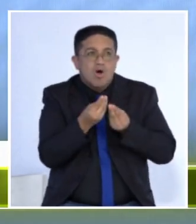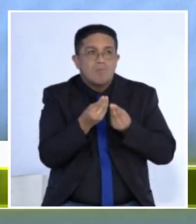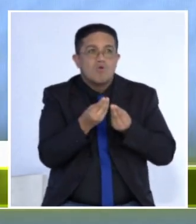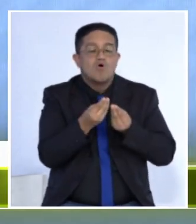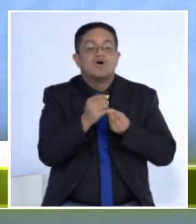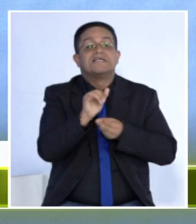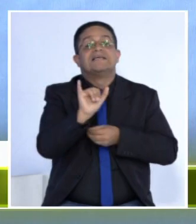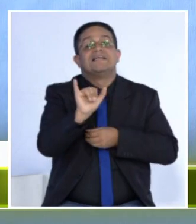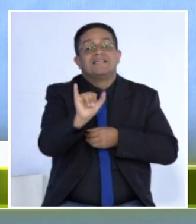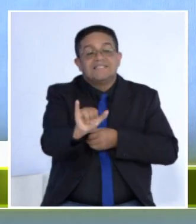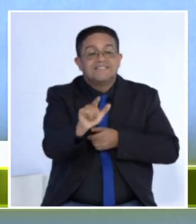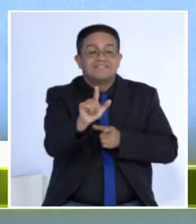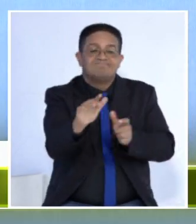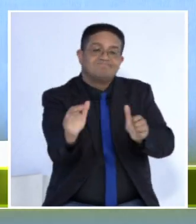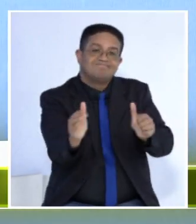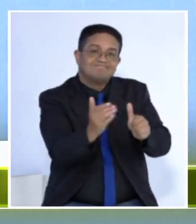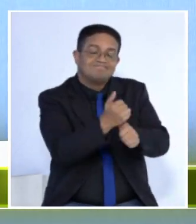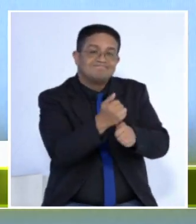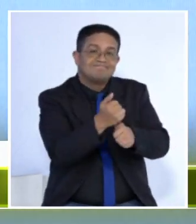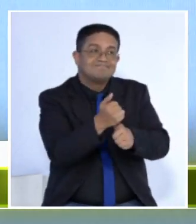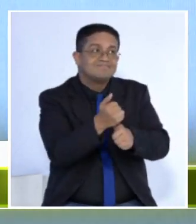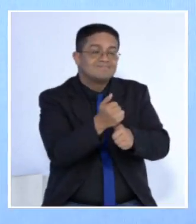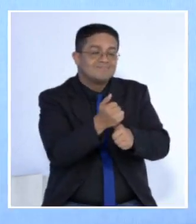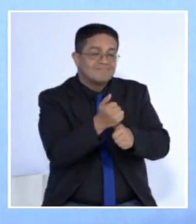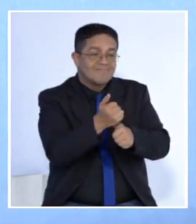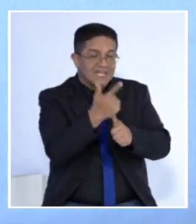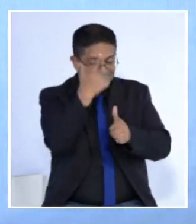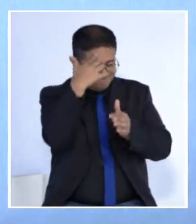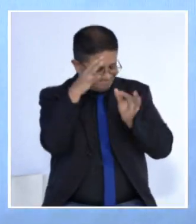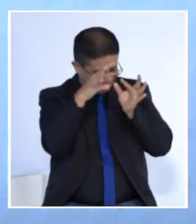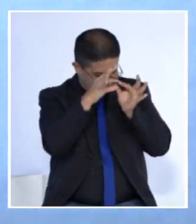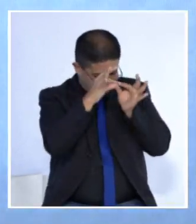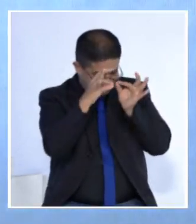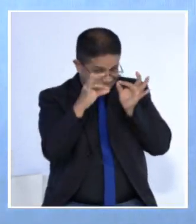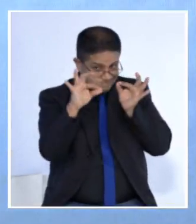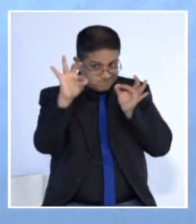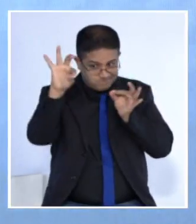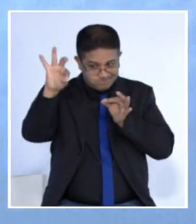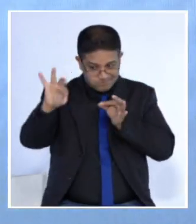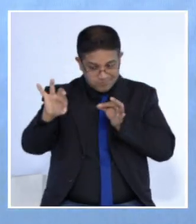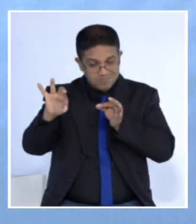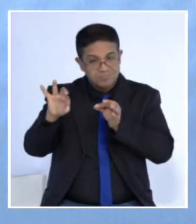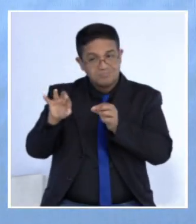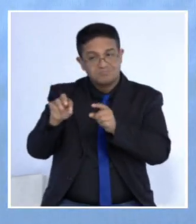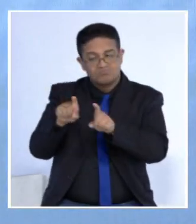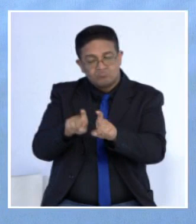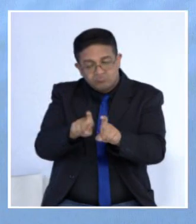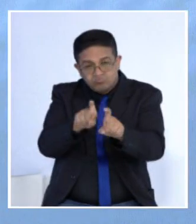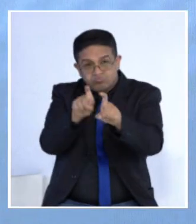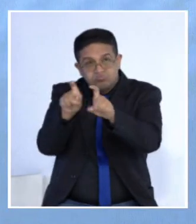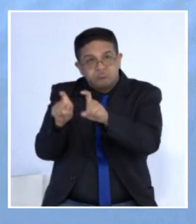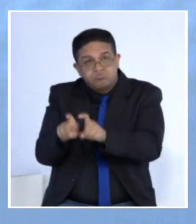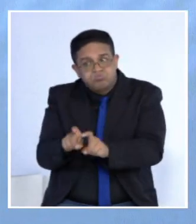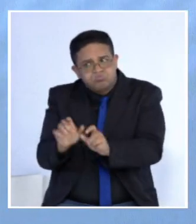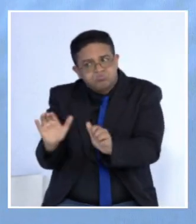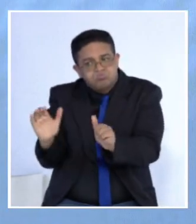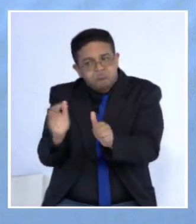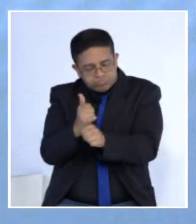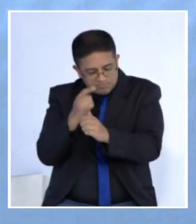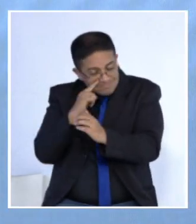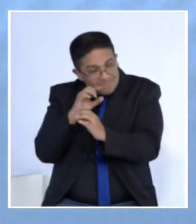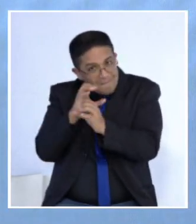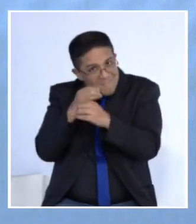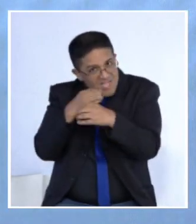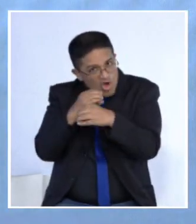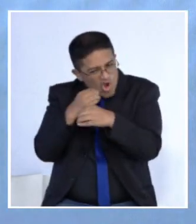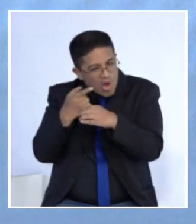Y cuando se toma esa biopsia, ese pedazo, ese tejido es llevado a un anatomopatólogo, quien en un microscopio